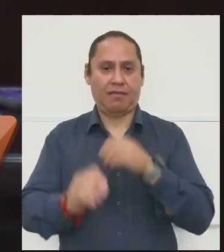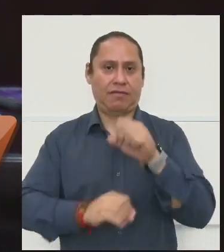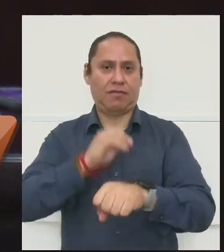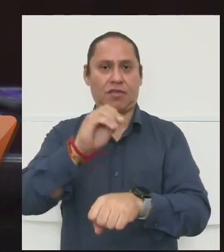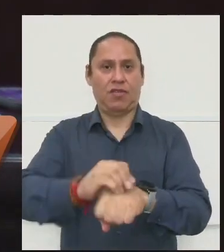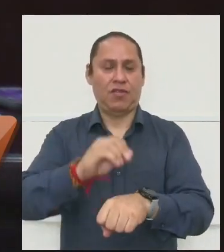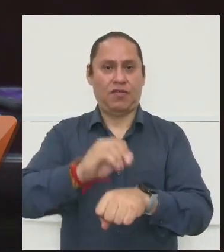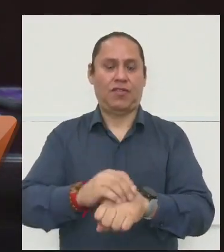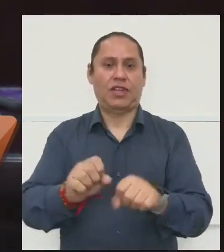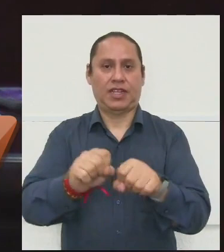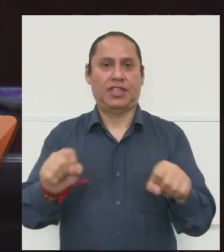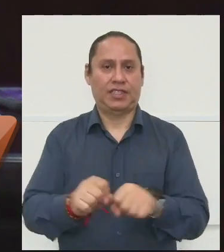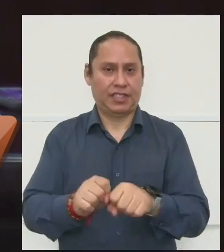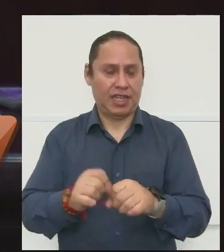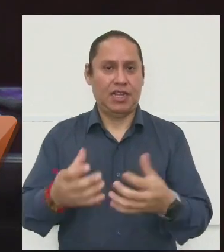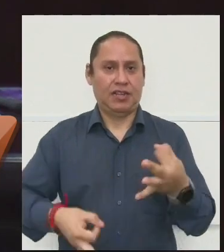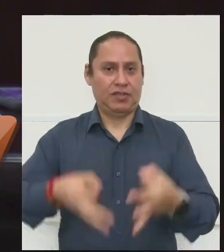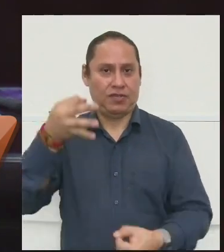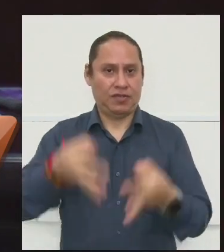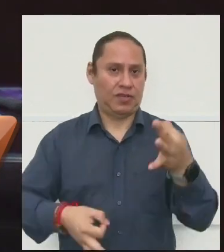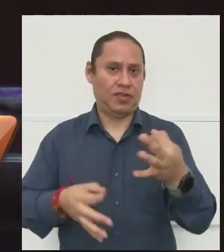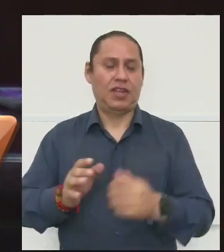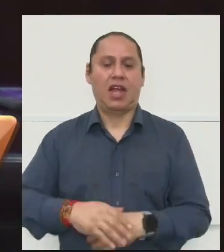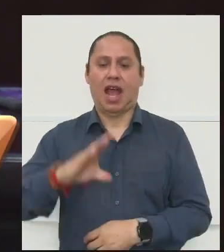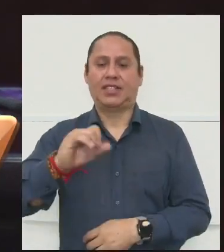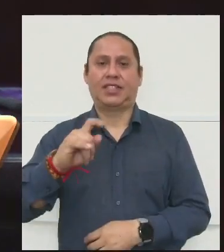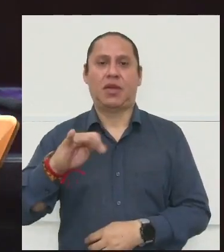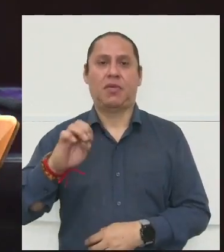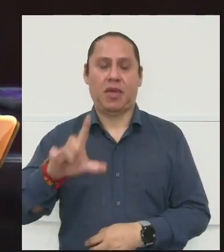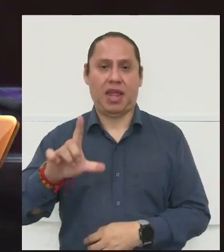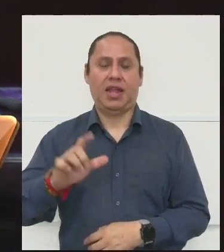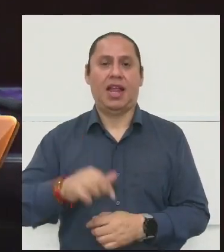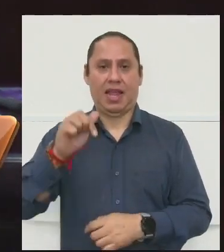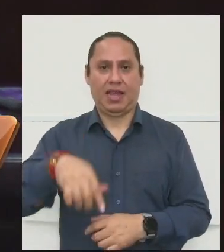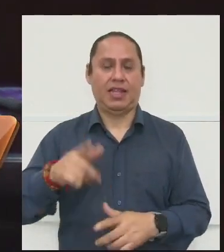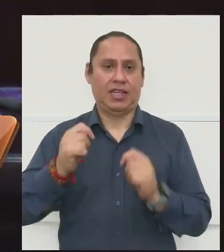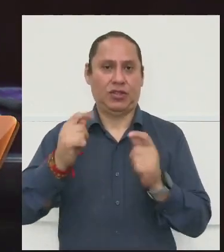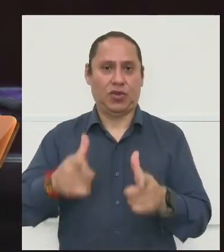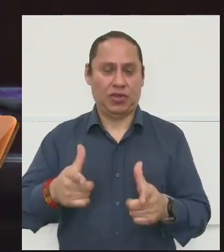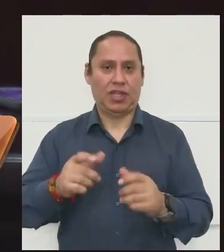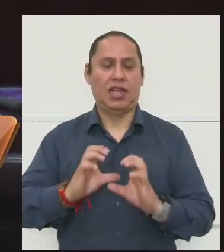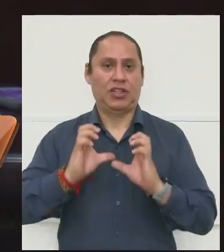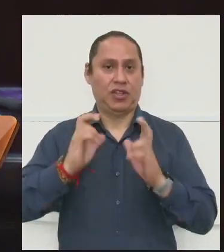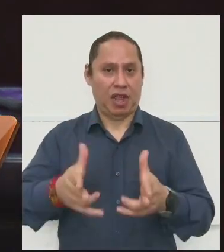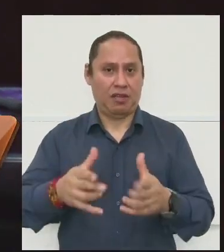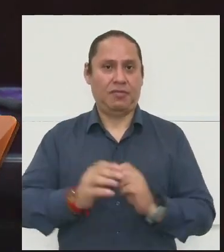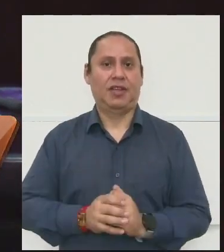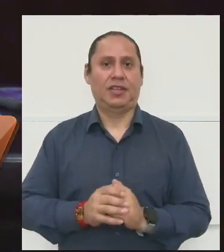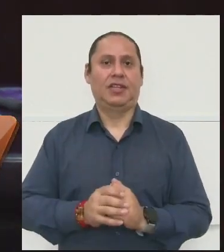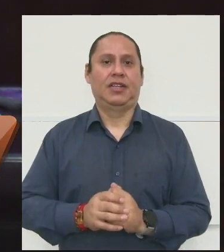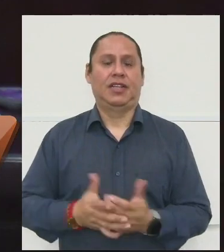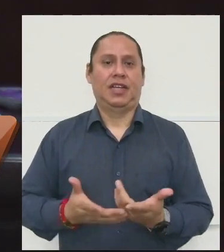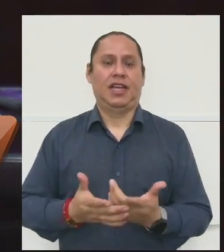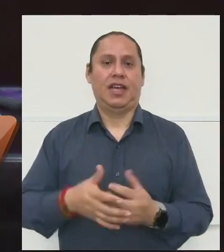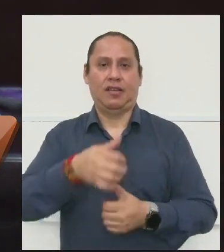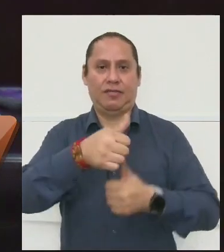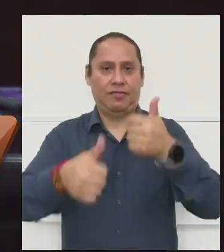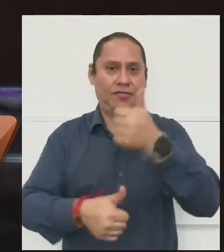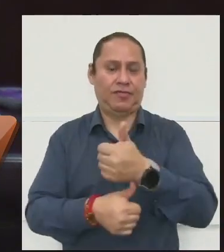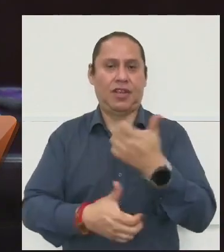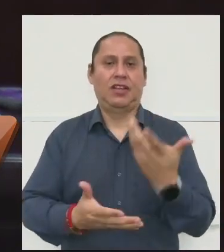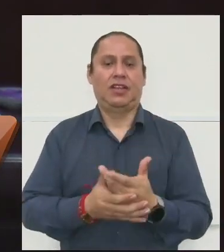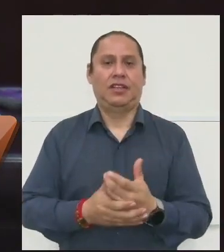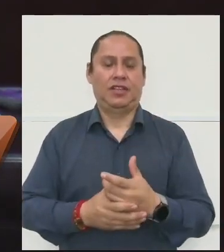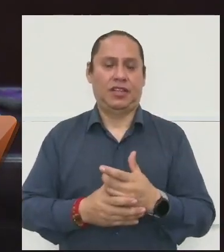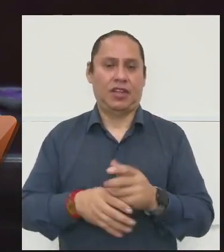al juzgado quinto del ramo Civil del Distrito judicial de tuxla Chiapas auxiliar administrativo del tribunal del